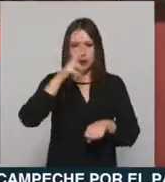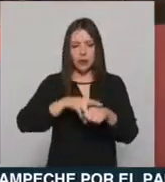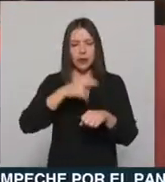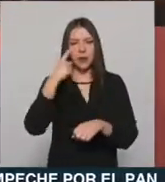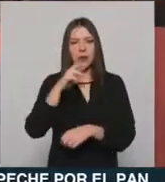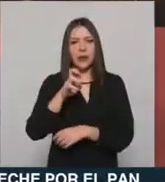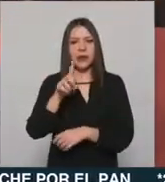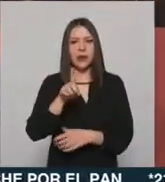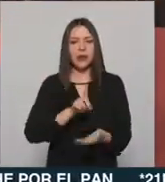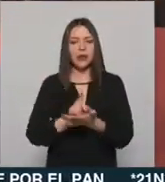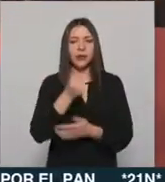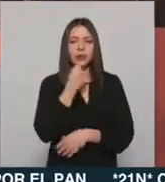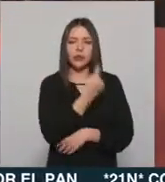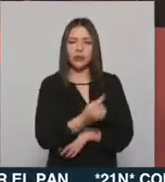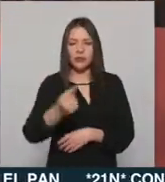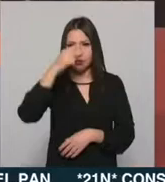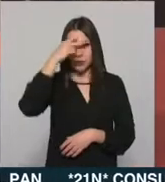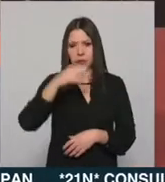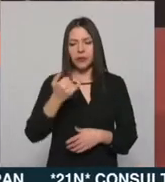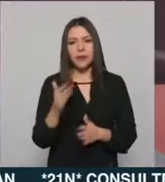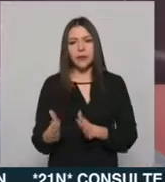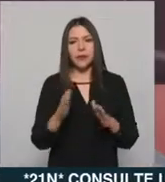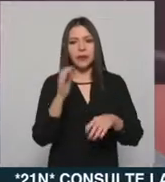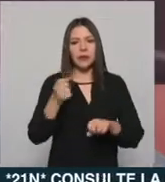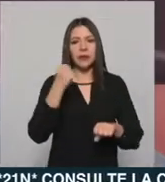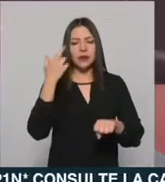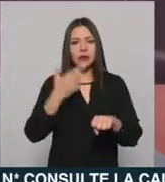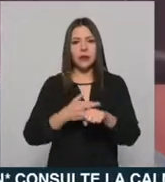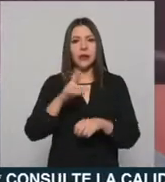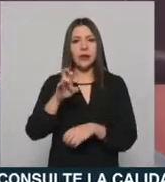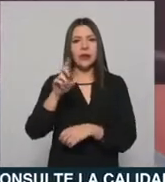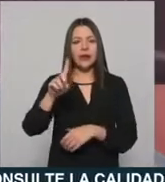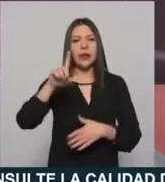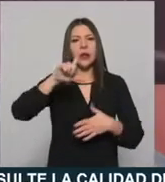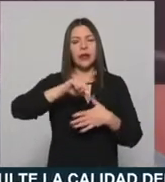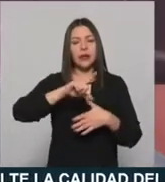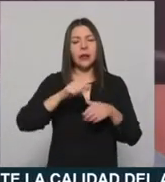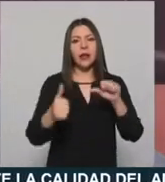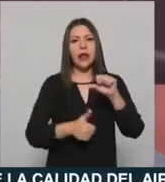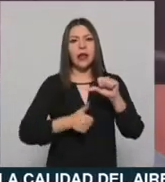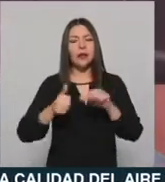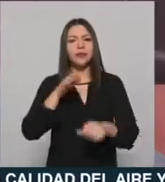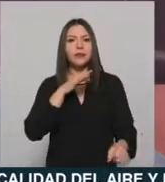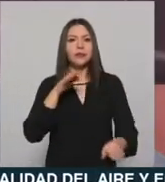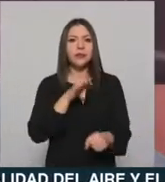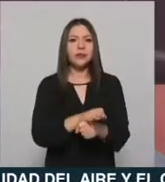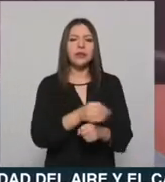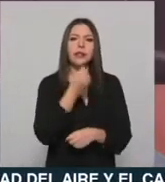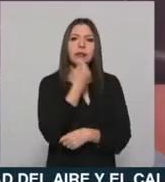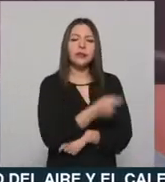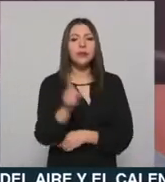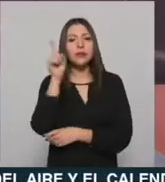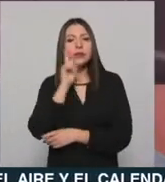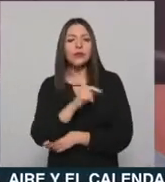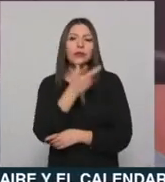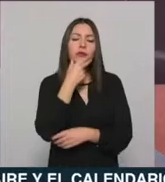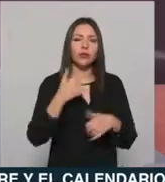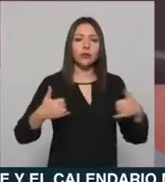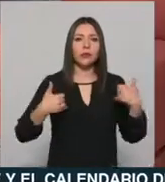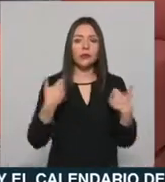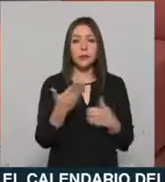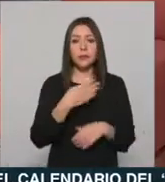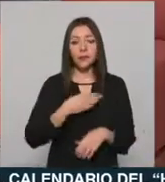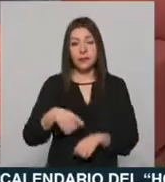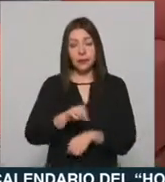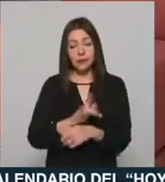Derechos de la Infancia en México y secretario ejecutivo de la Red Latinoamericana y Caribeña por la defensa de las niñas, los niños y adolescentes. Muy buenos